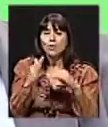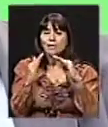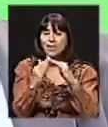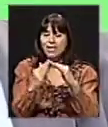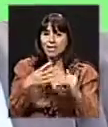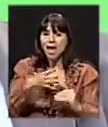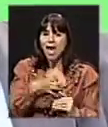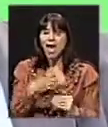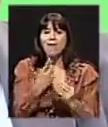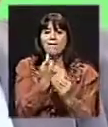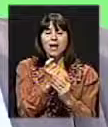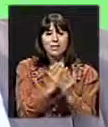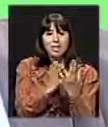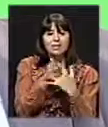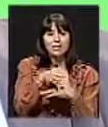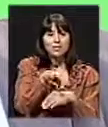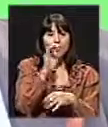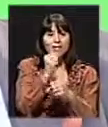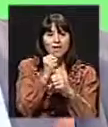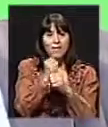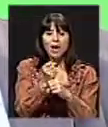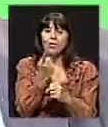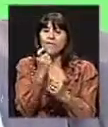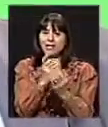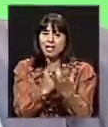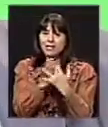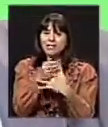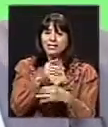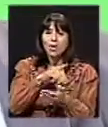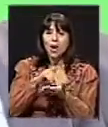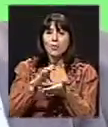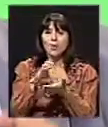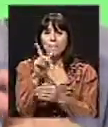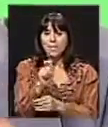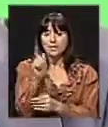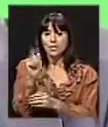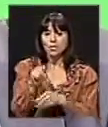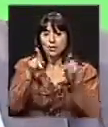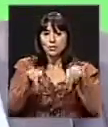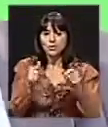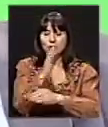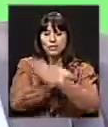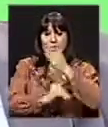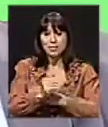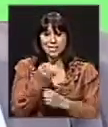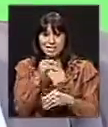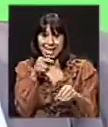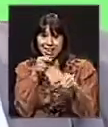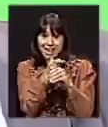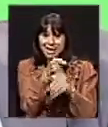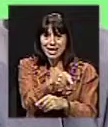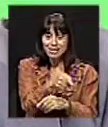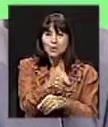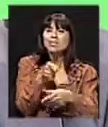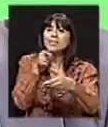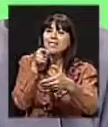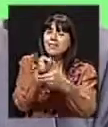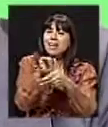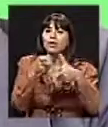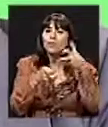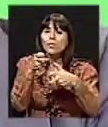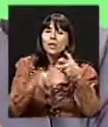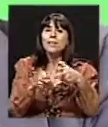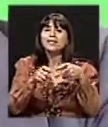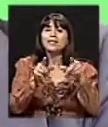de acceso a trabajo, la falta de acceso a pensiones de las personas con discapacidad, se estarían atacando los problemas de una de las poblaciones